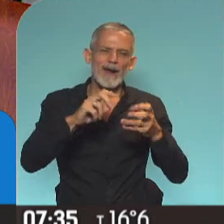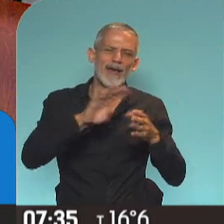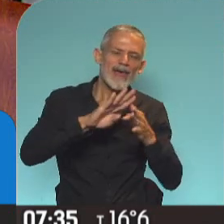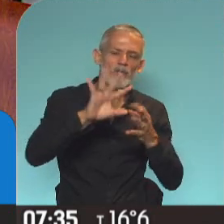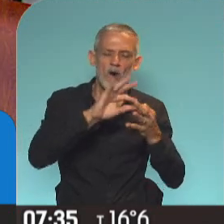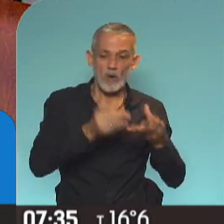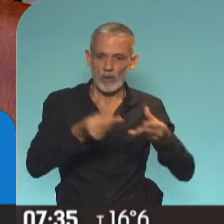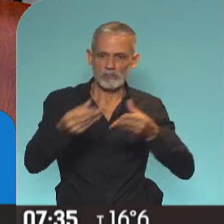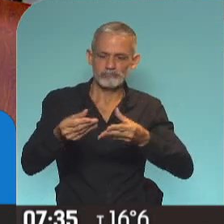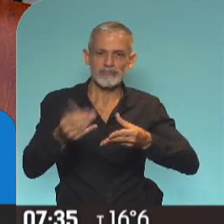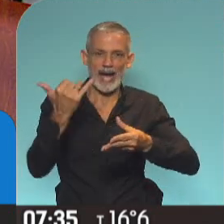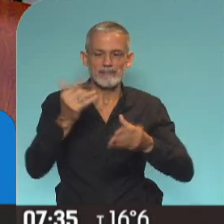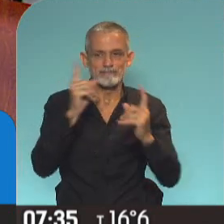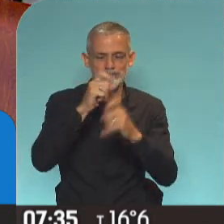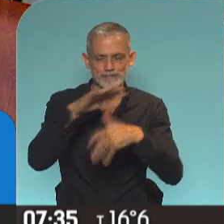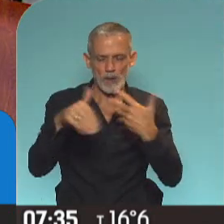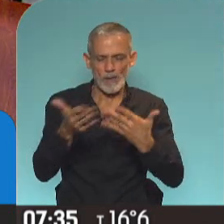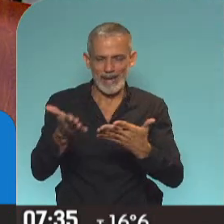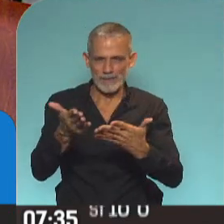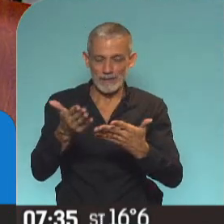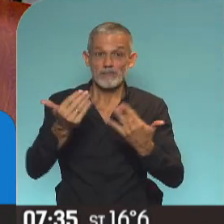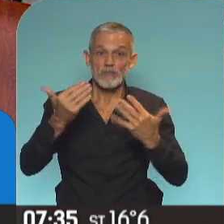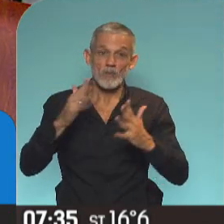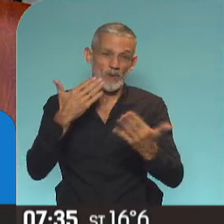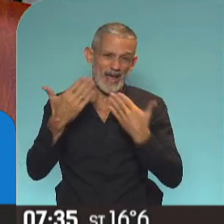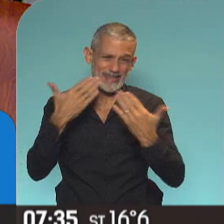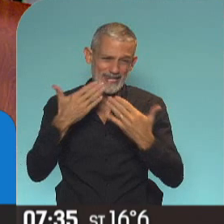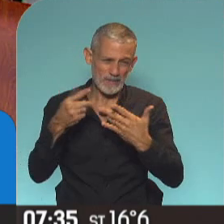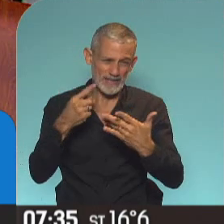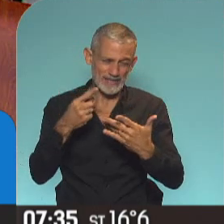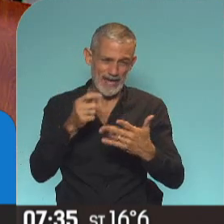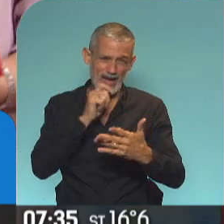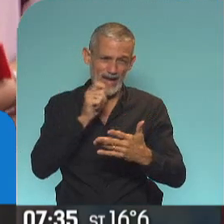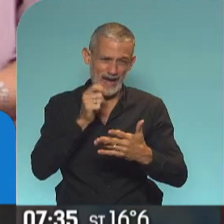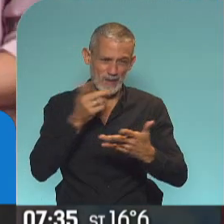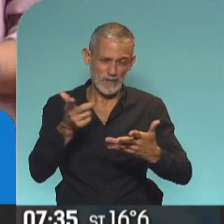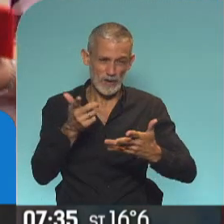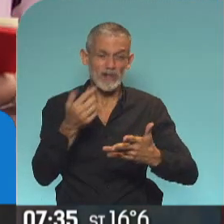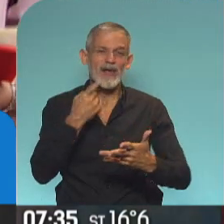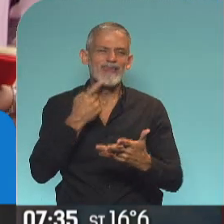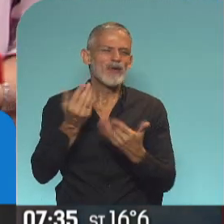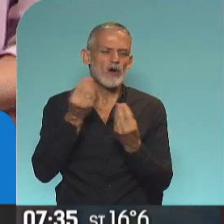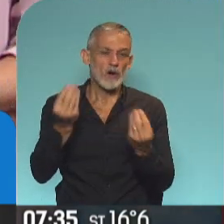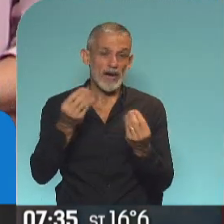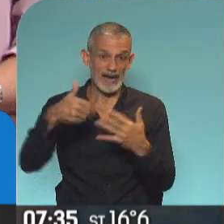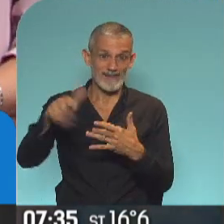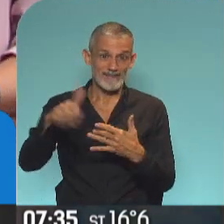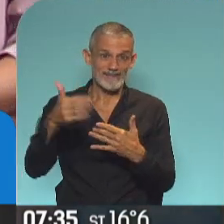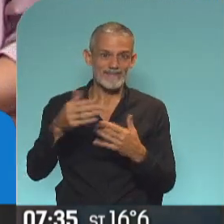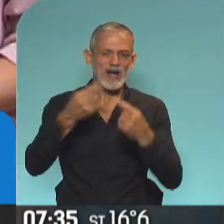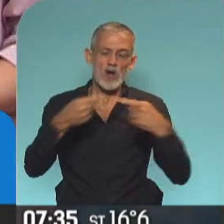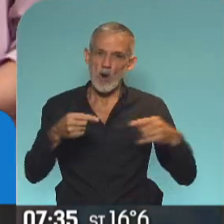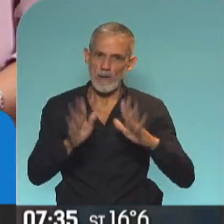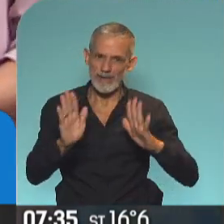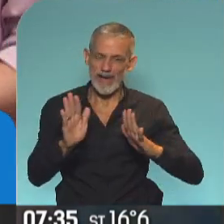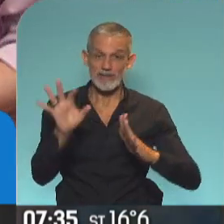y eso siempre trae algún problema, dijo en una entrevista periodística. ¿Cómo dando a entender que va a haber novedades